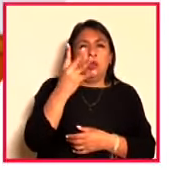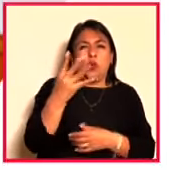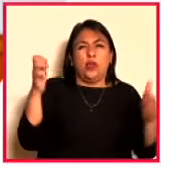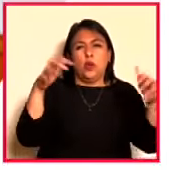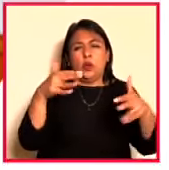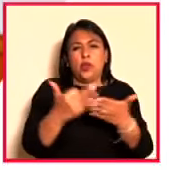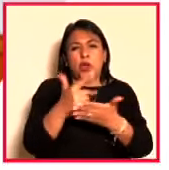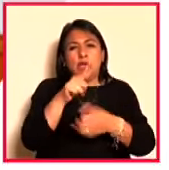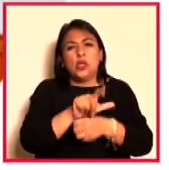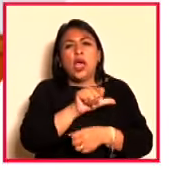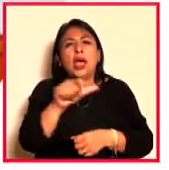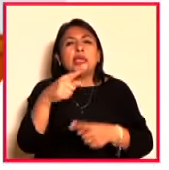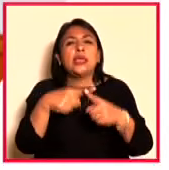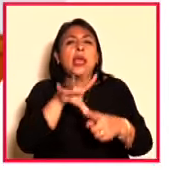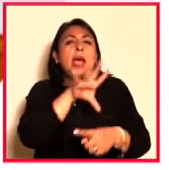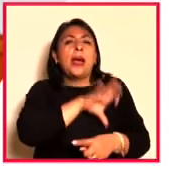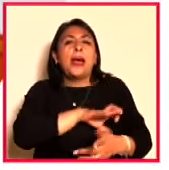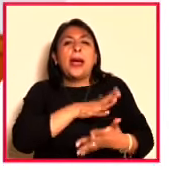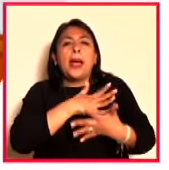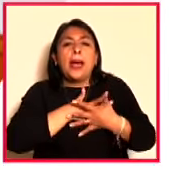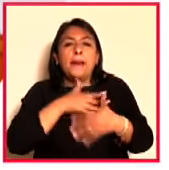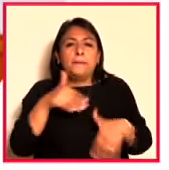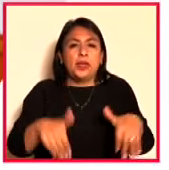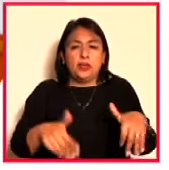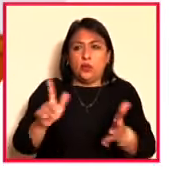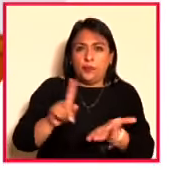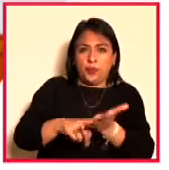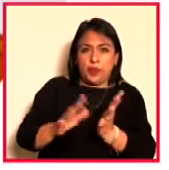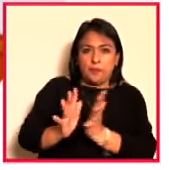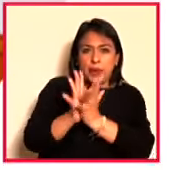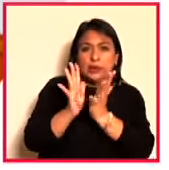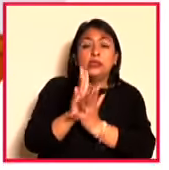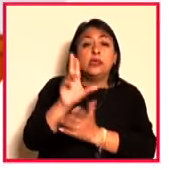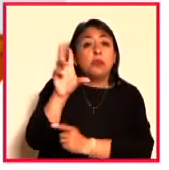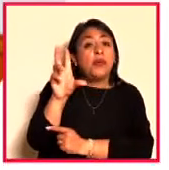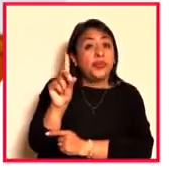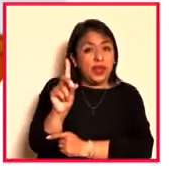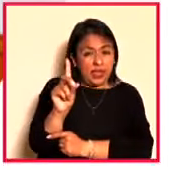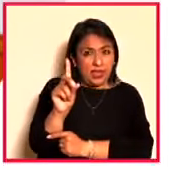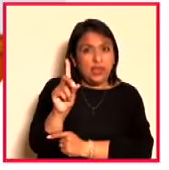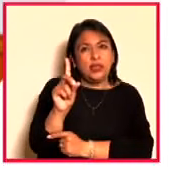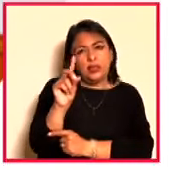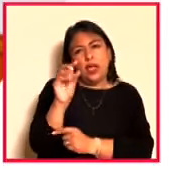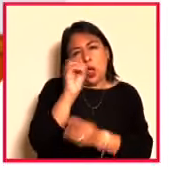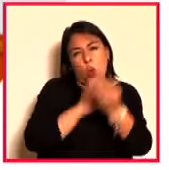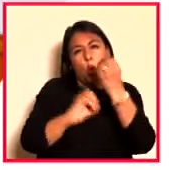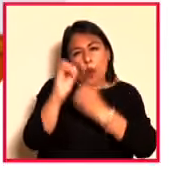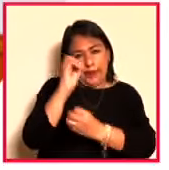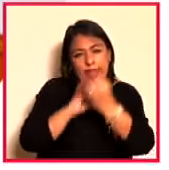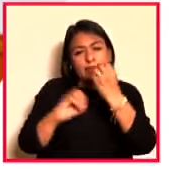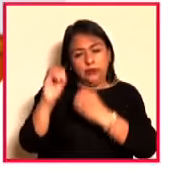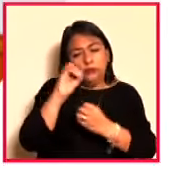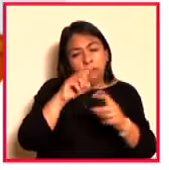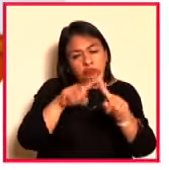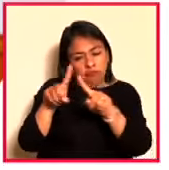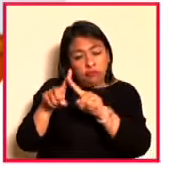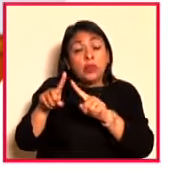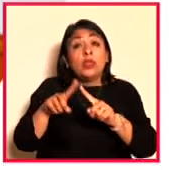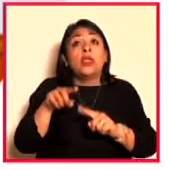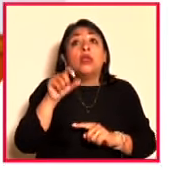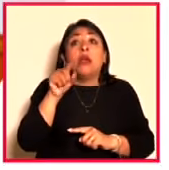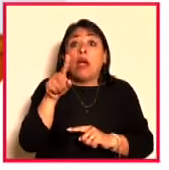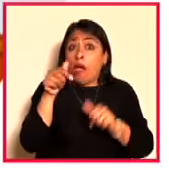Amantes de Teatro, que va a contar con la participación de 30 montajes, 30 obras, y pongan